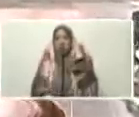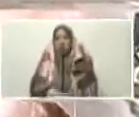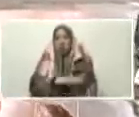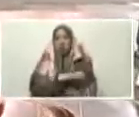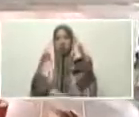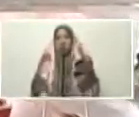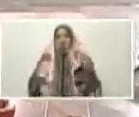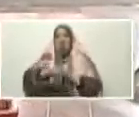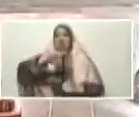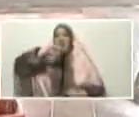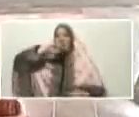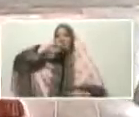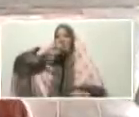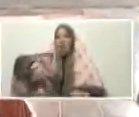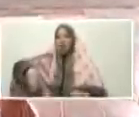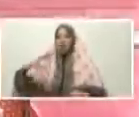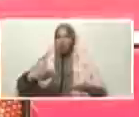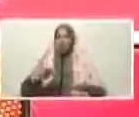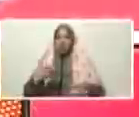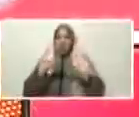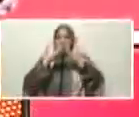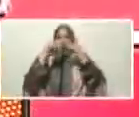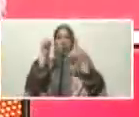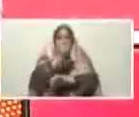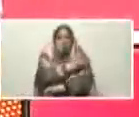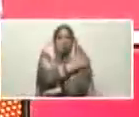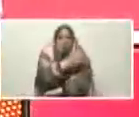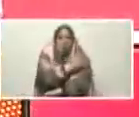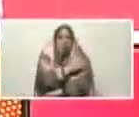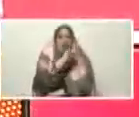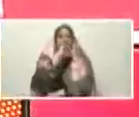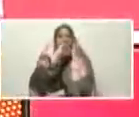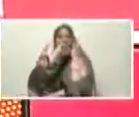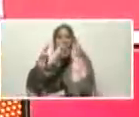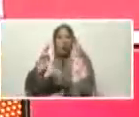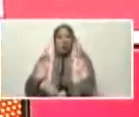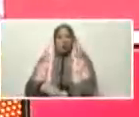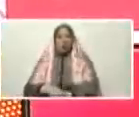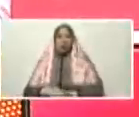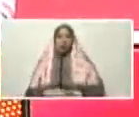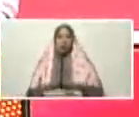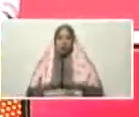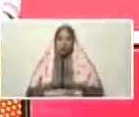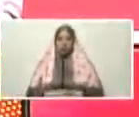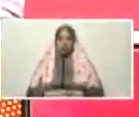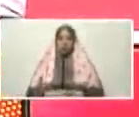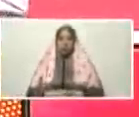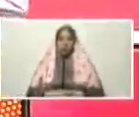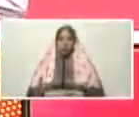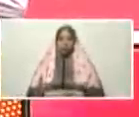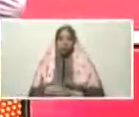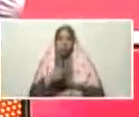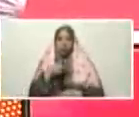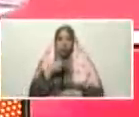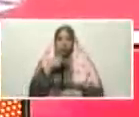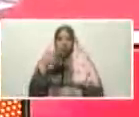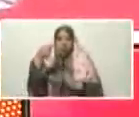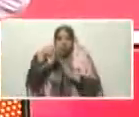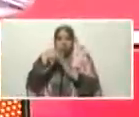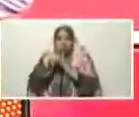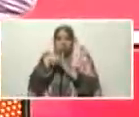envidiosos toda la oposición son unos envidiosos anda con una envidia por dentro que